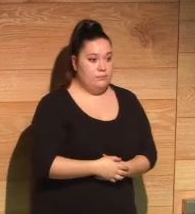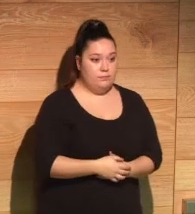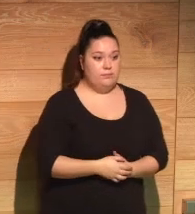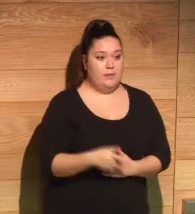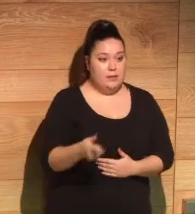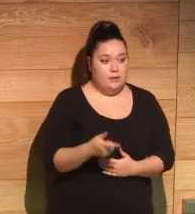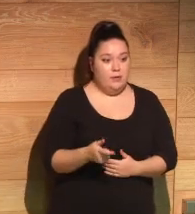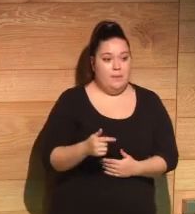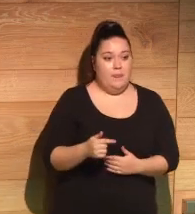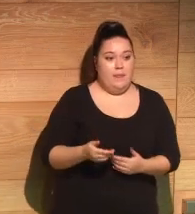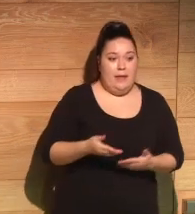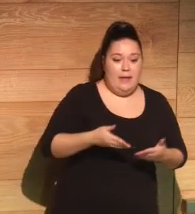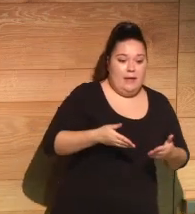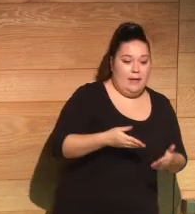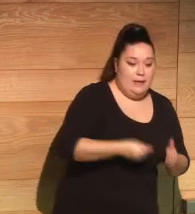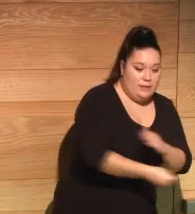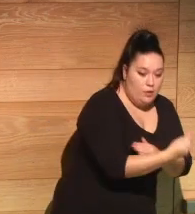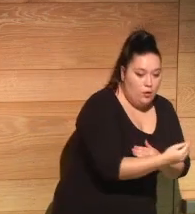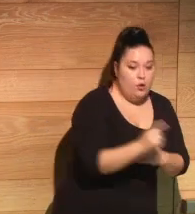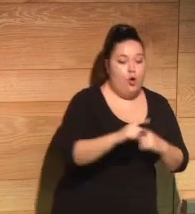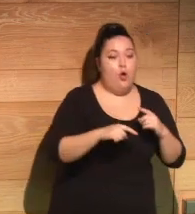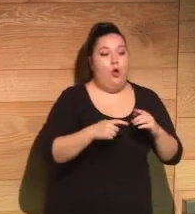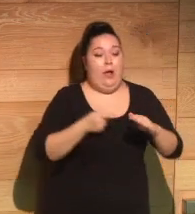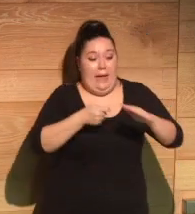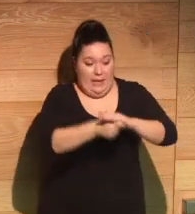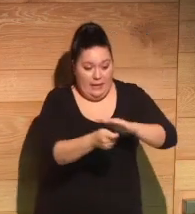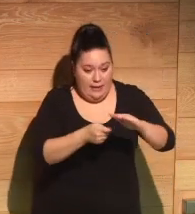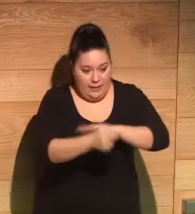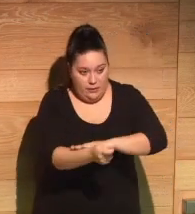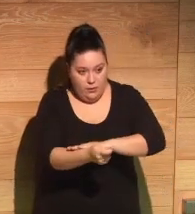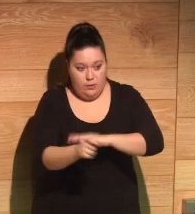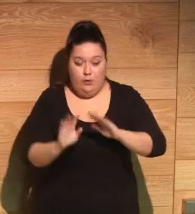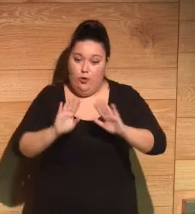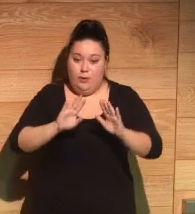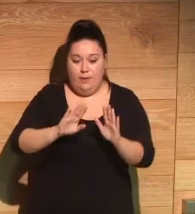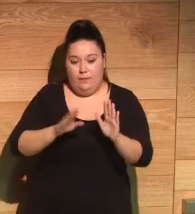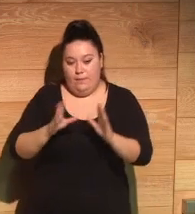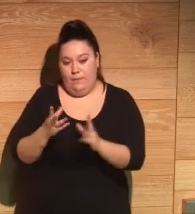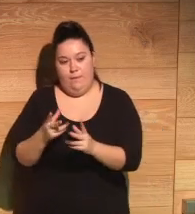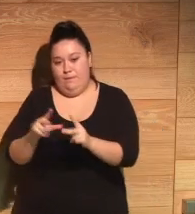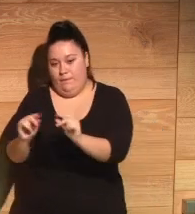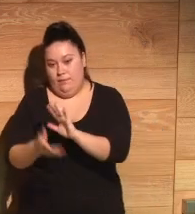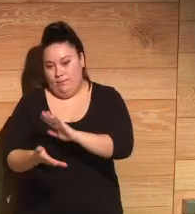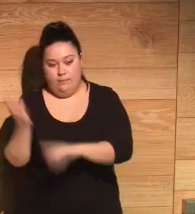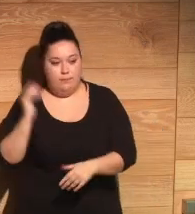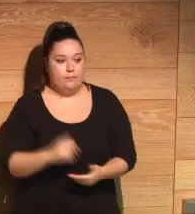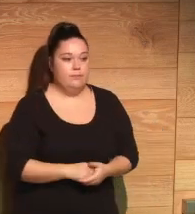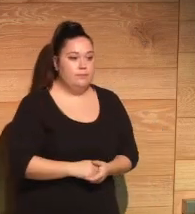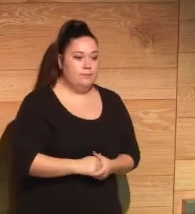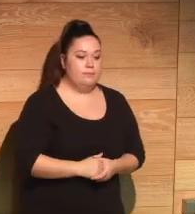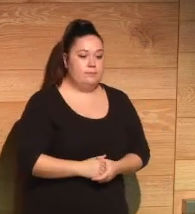gestación, otra de gestión y otra ya de retiro, ¿no? Y en ese sentido me parece